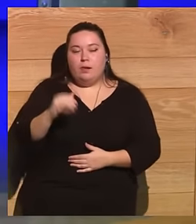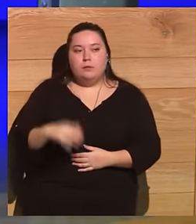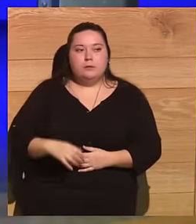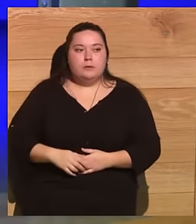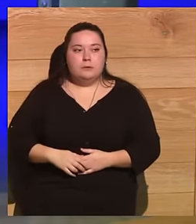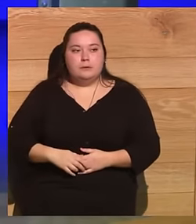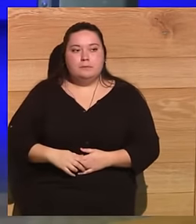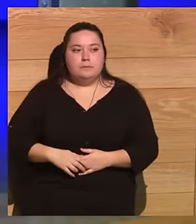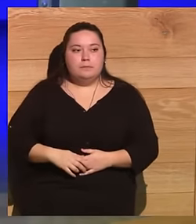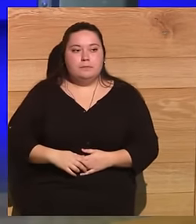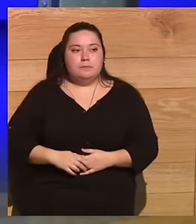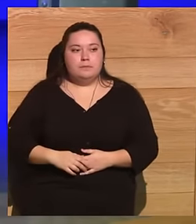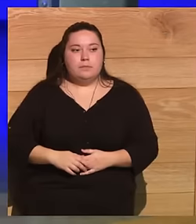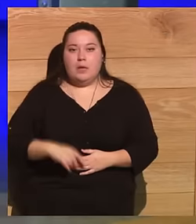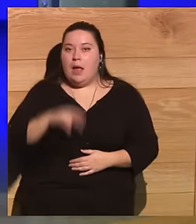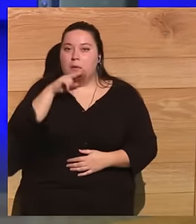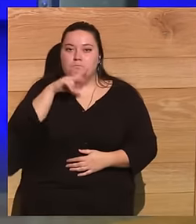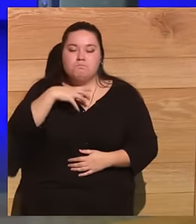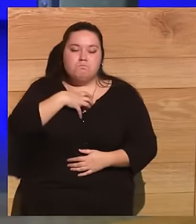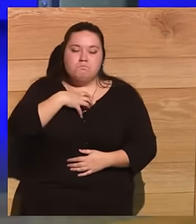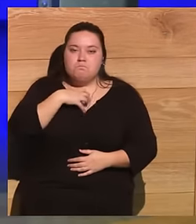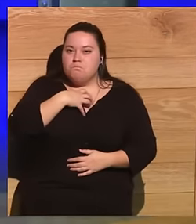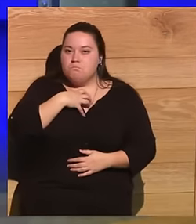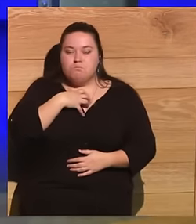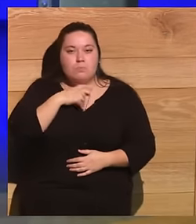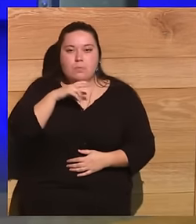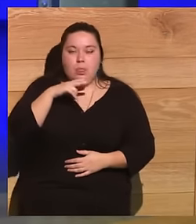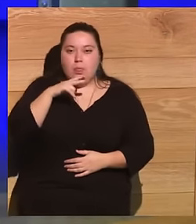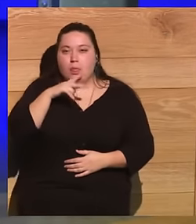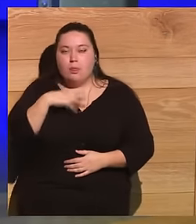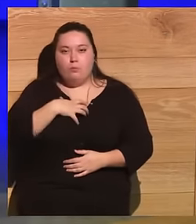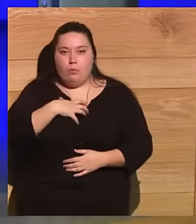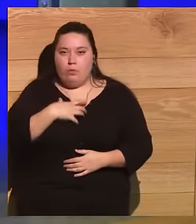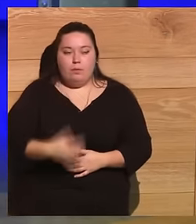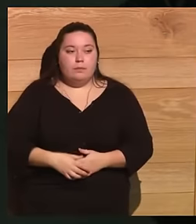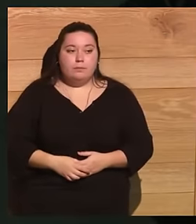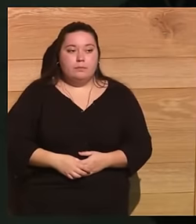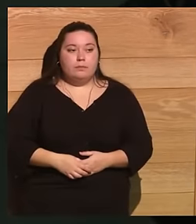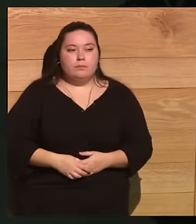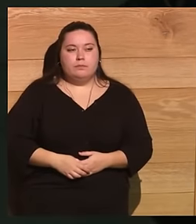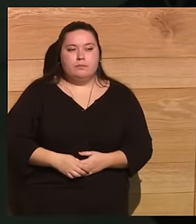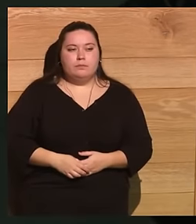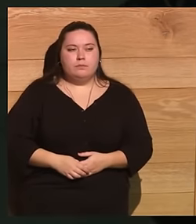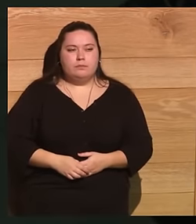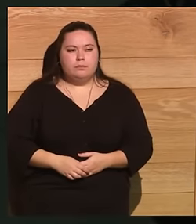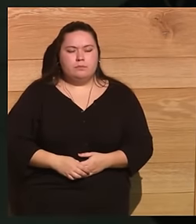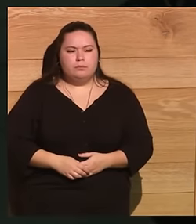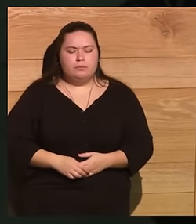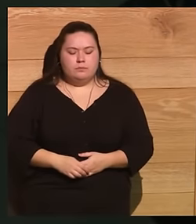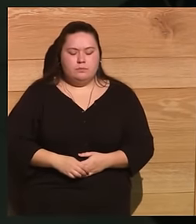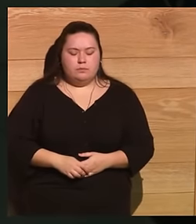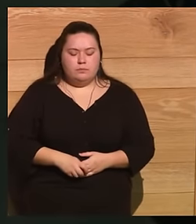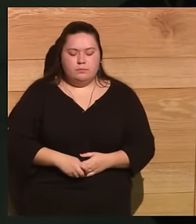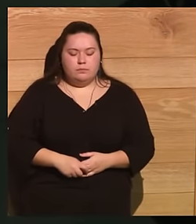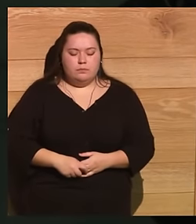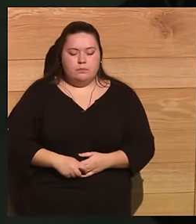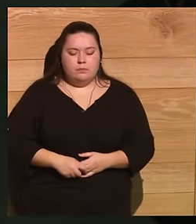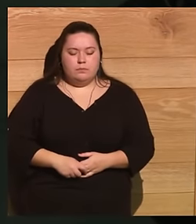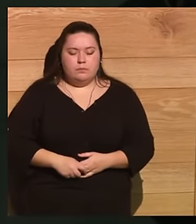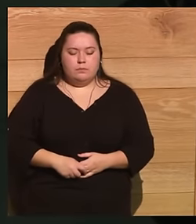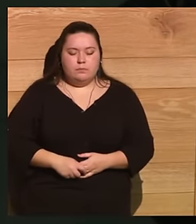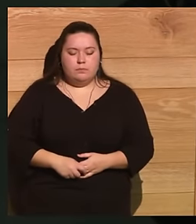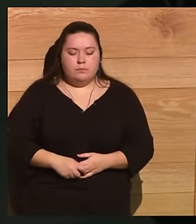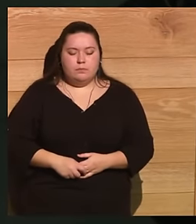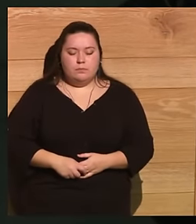que ya no podía hablar, ya no podía articular lenguaje. Se llamaba Le Bon y su apodo